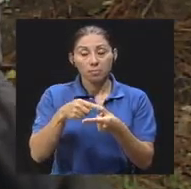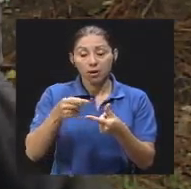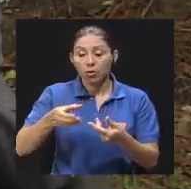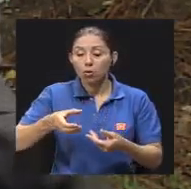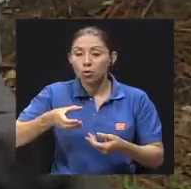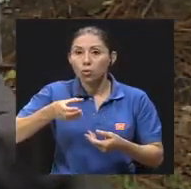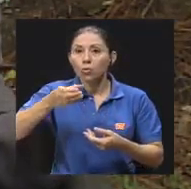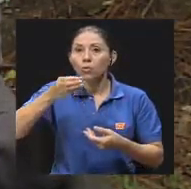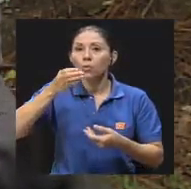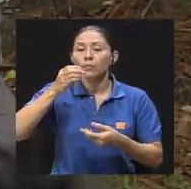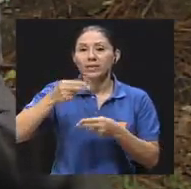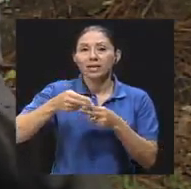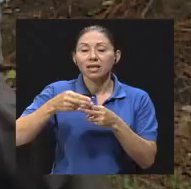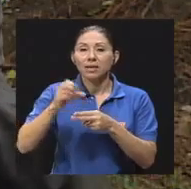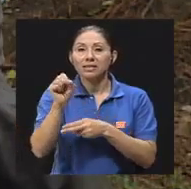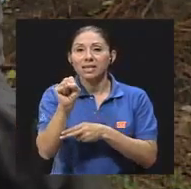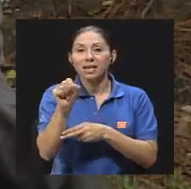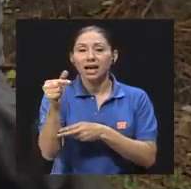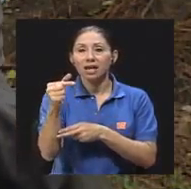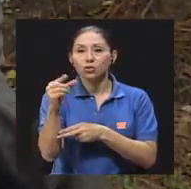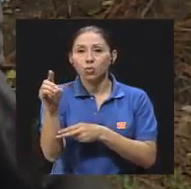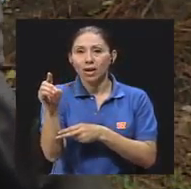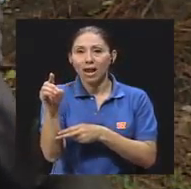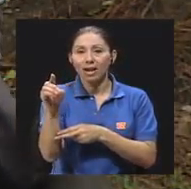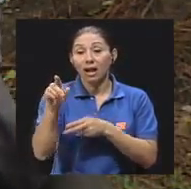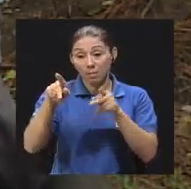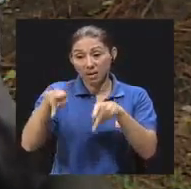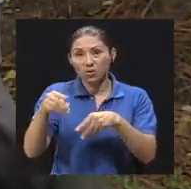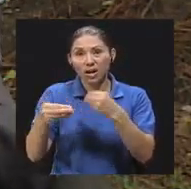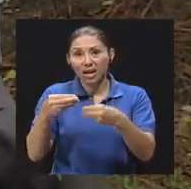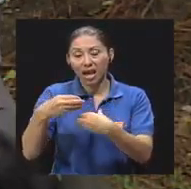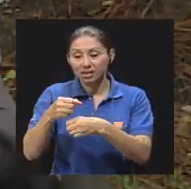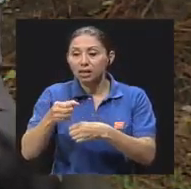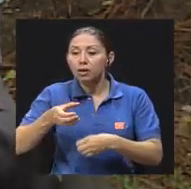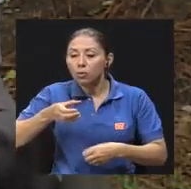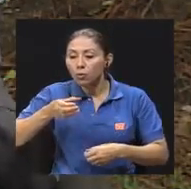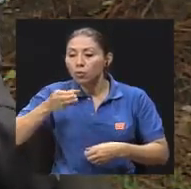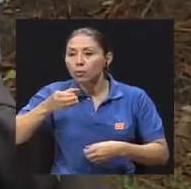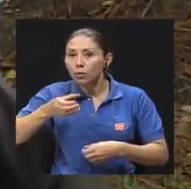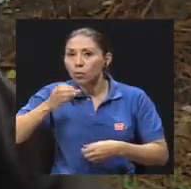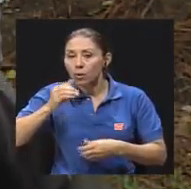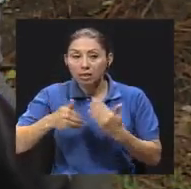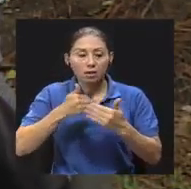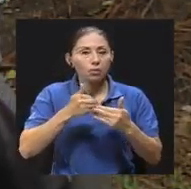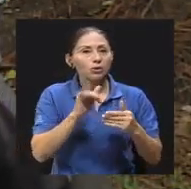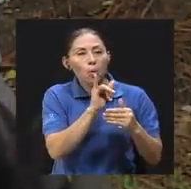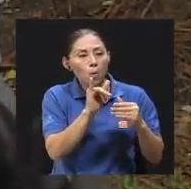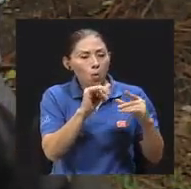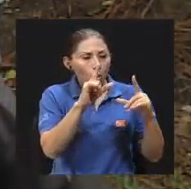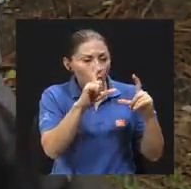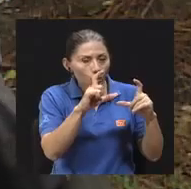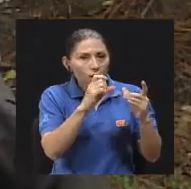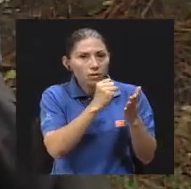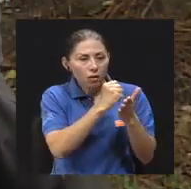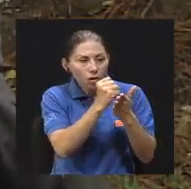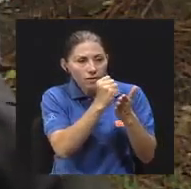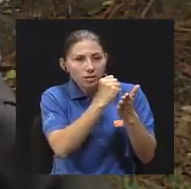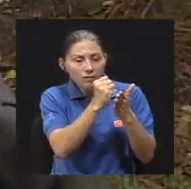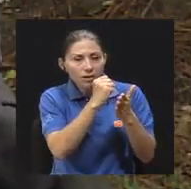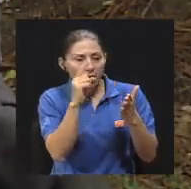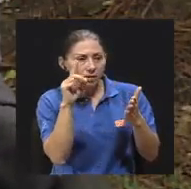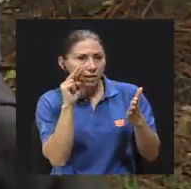esófago gastroduodenal. Va tomando un líquido, van tomando radiografías o fotos, en donde se va viendo dónde va pasando el